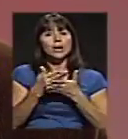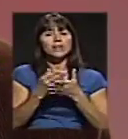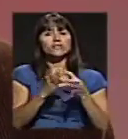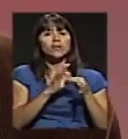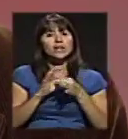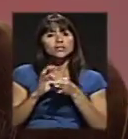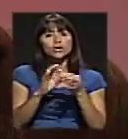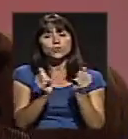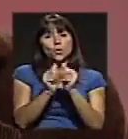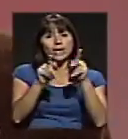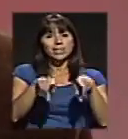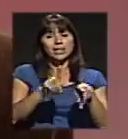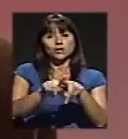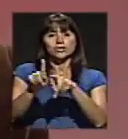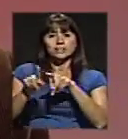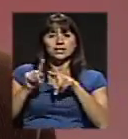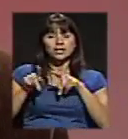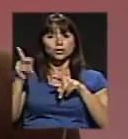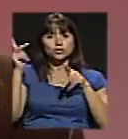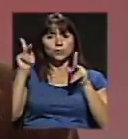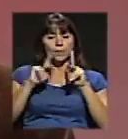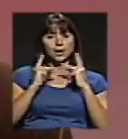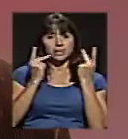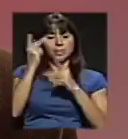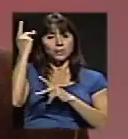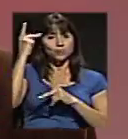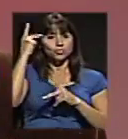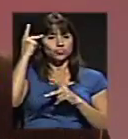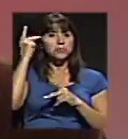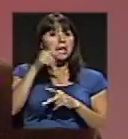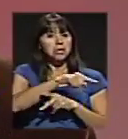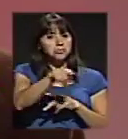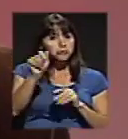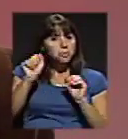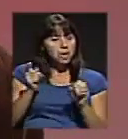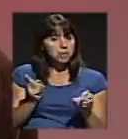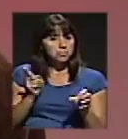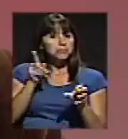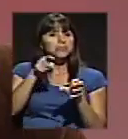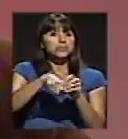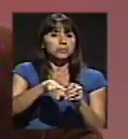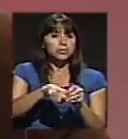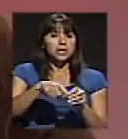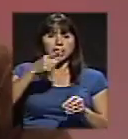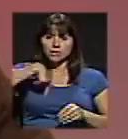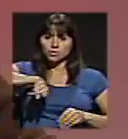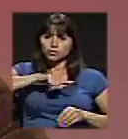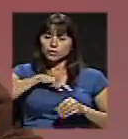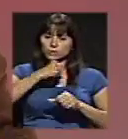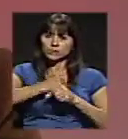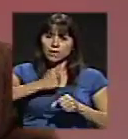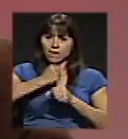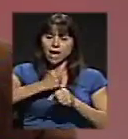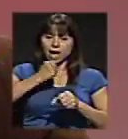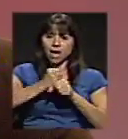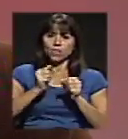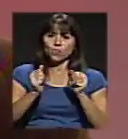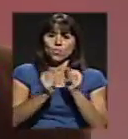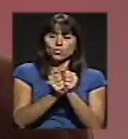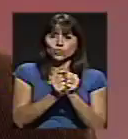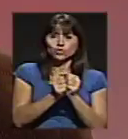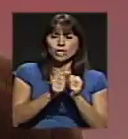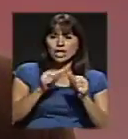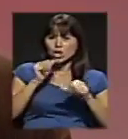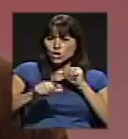gente de los distintos partidos que podrían integrarse. Hemos trabajado juntos en la lucha contra el TLC, estuvimos hombro con hombro en